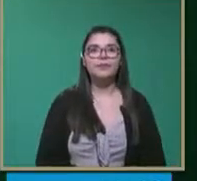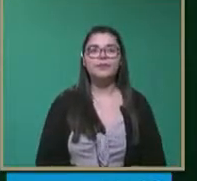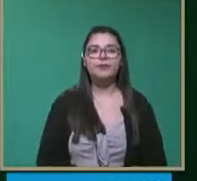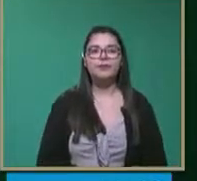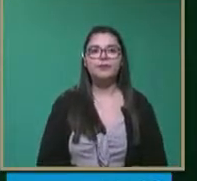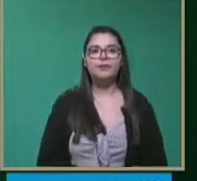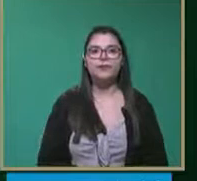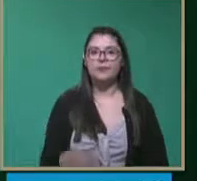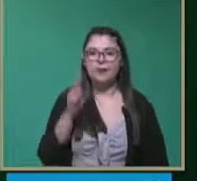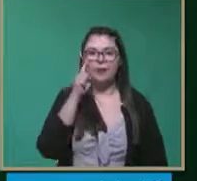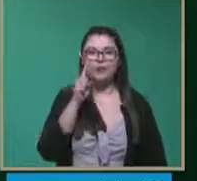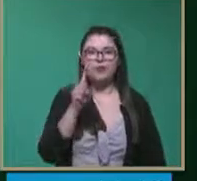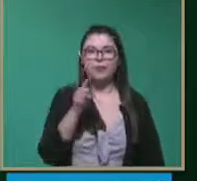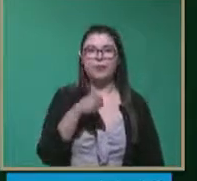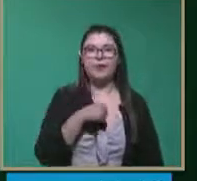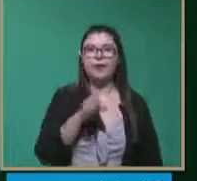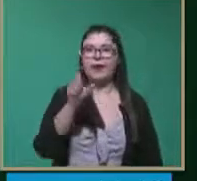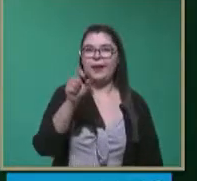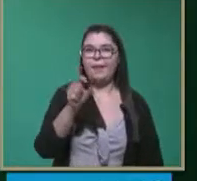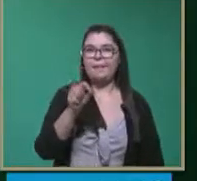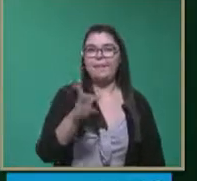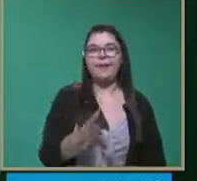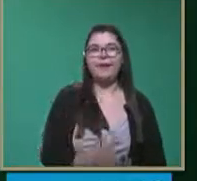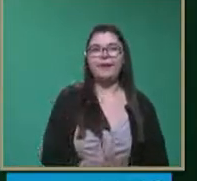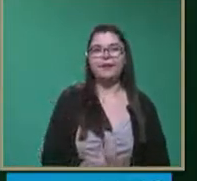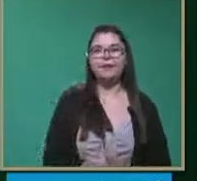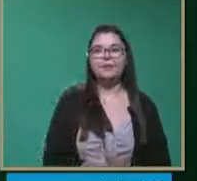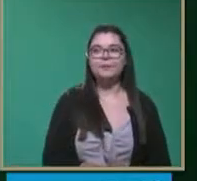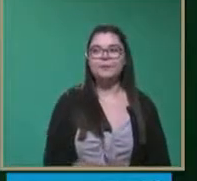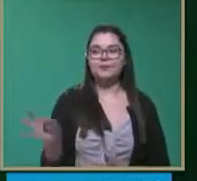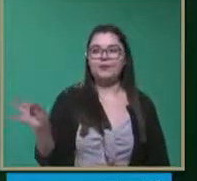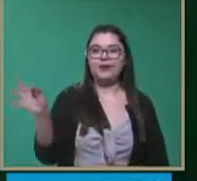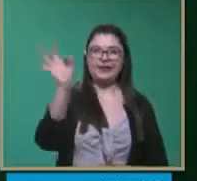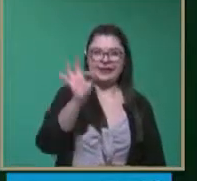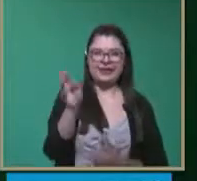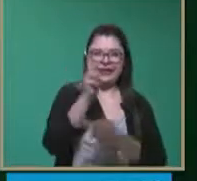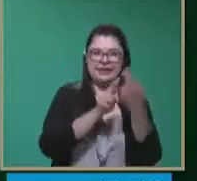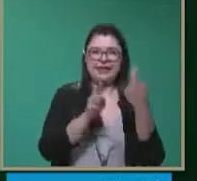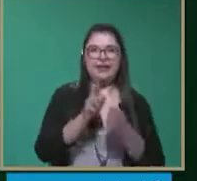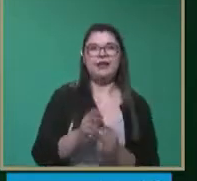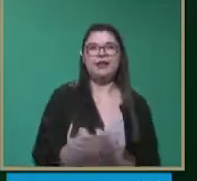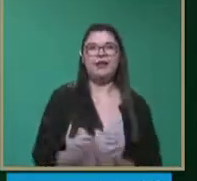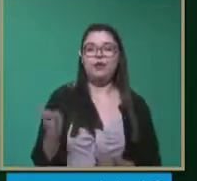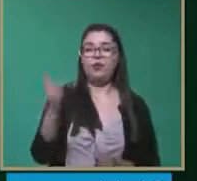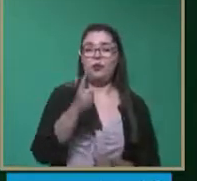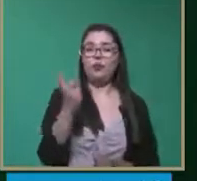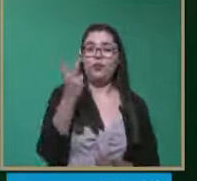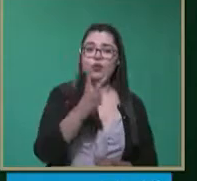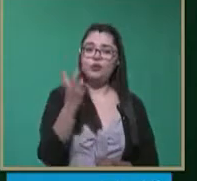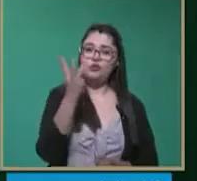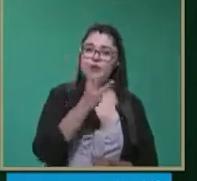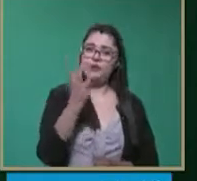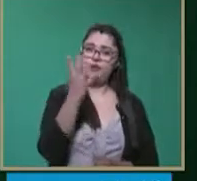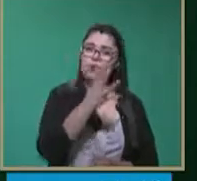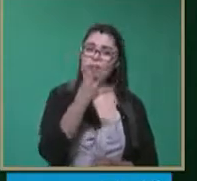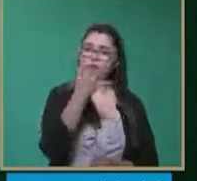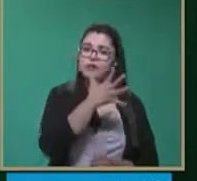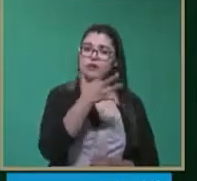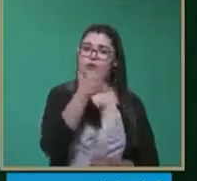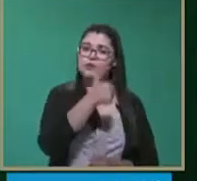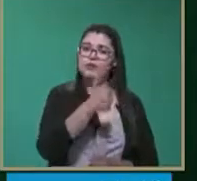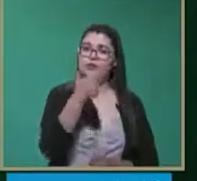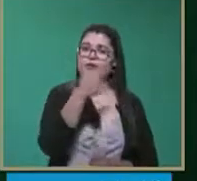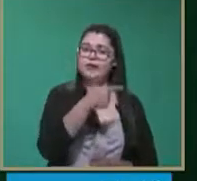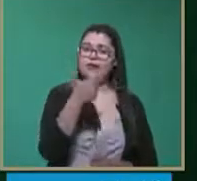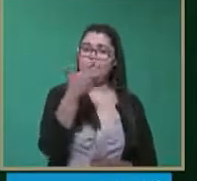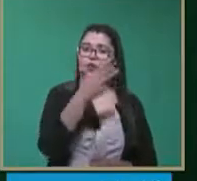puntito azul. Y vamos a dar saltos hacia atrás. 1, 2, 3, 4, 5,